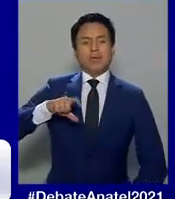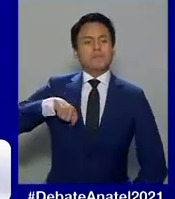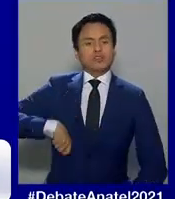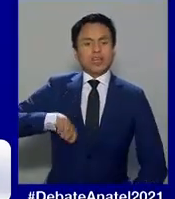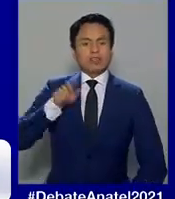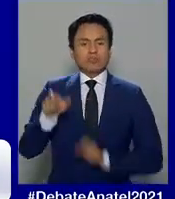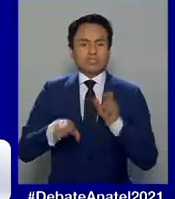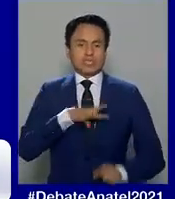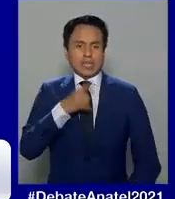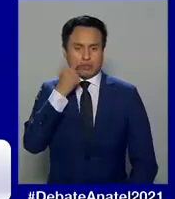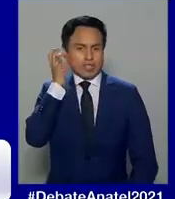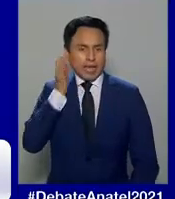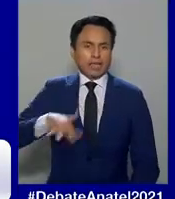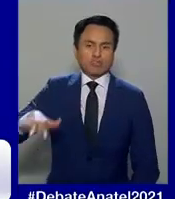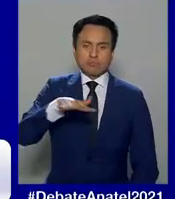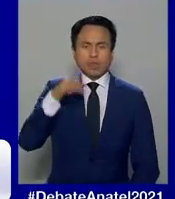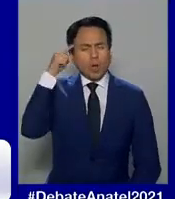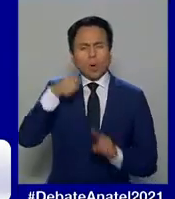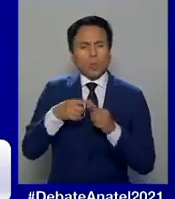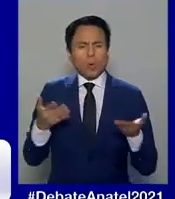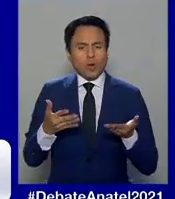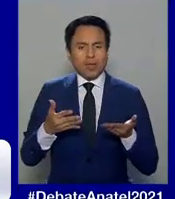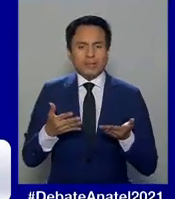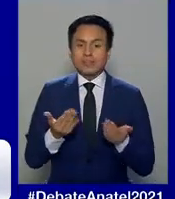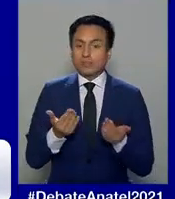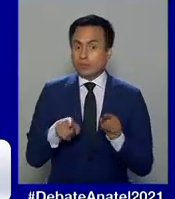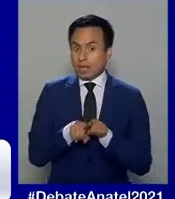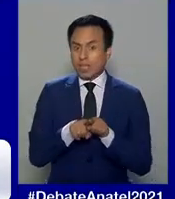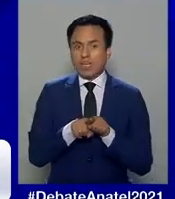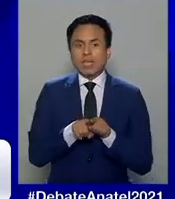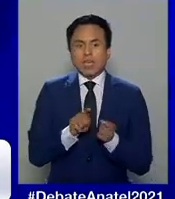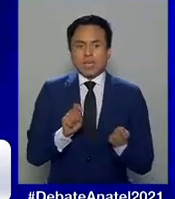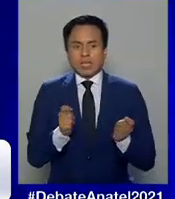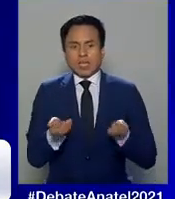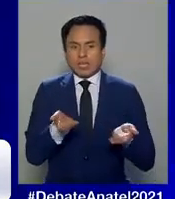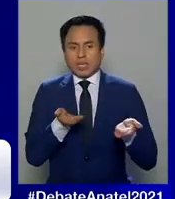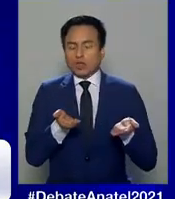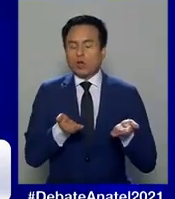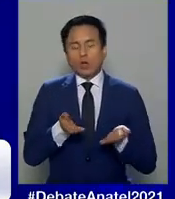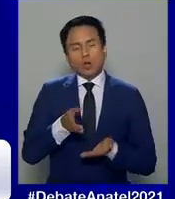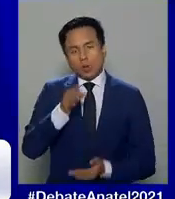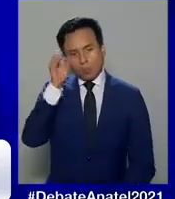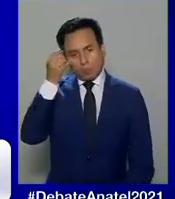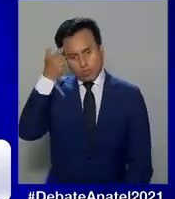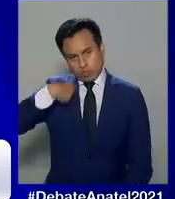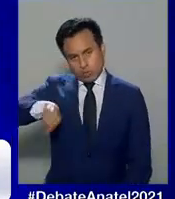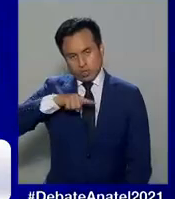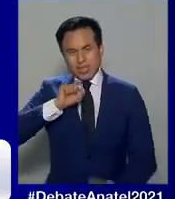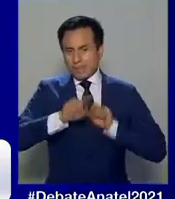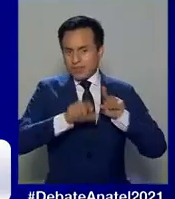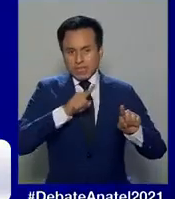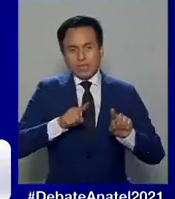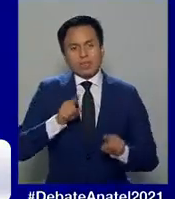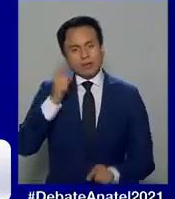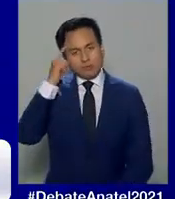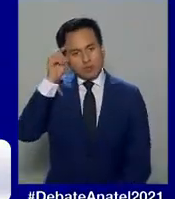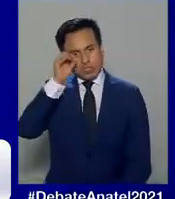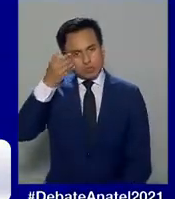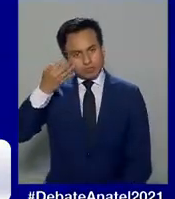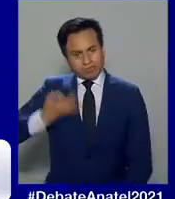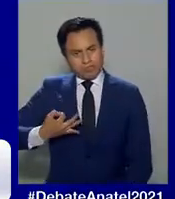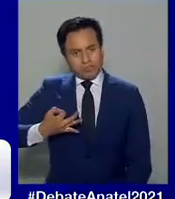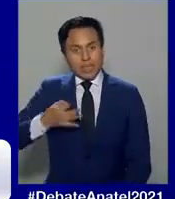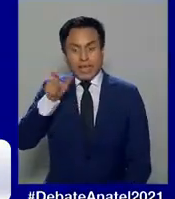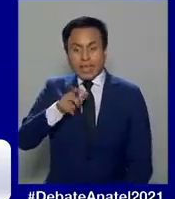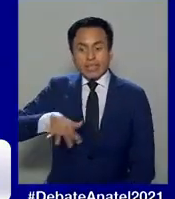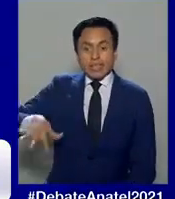los chilenos y chilenas, y para lograr ese objetivo yo creo que no tiene que haber intransables. Ya. Es nuestra posición. Y nosotros vamos a defender esa posición. Ya. Pero lo que a la